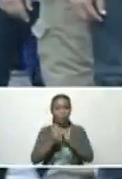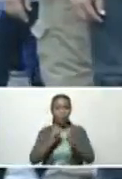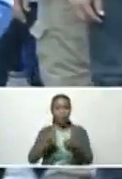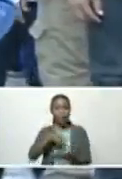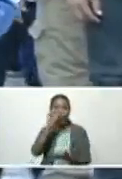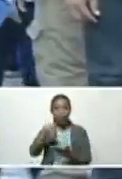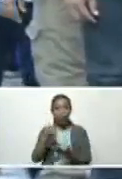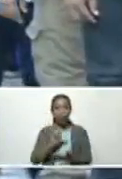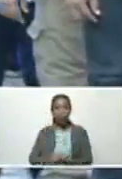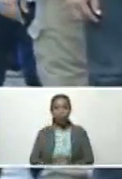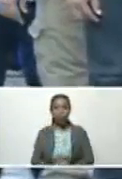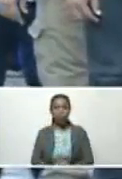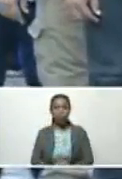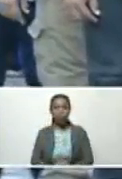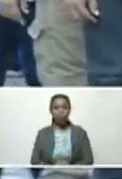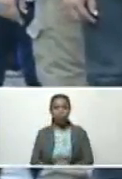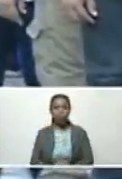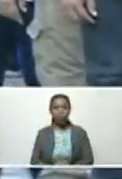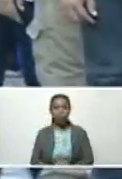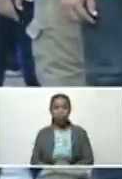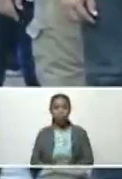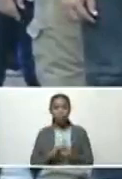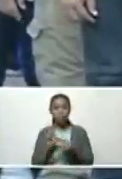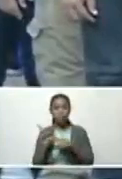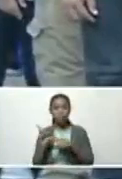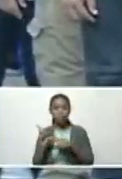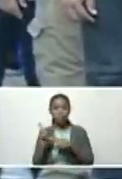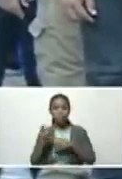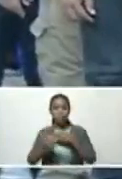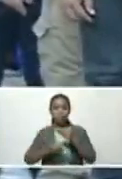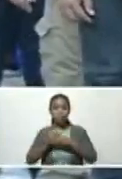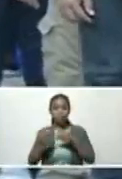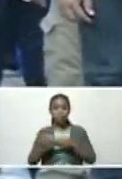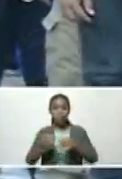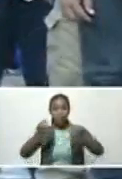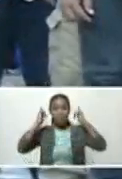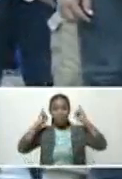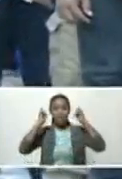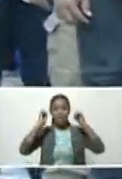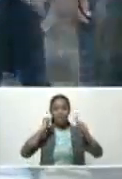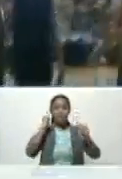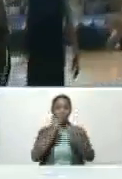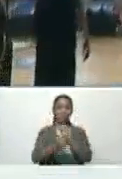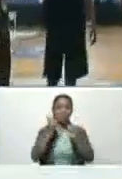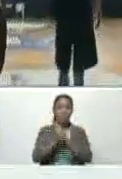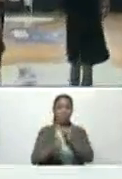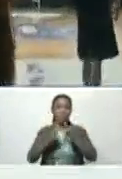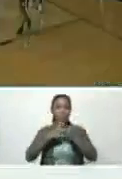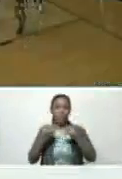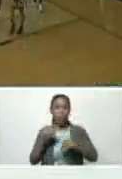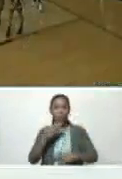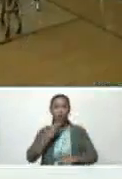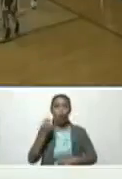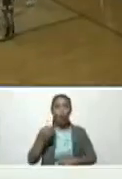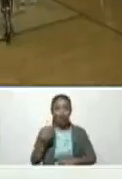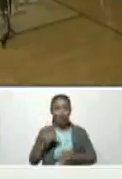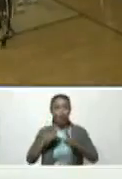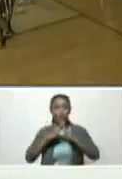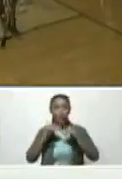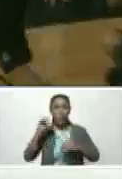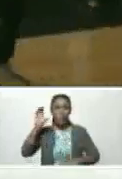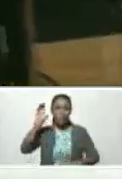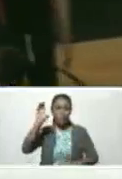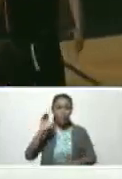Nacionales. Han sido una fiesta deportiva de toda la juventud y de todo el